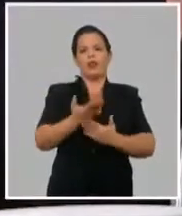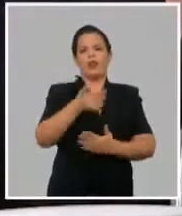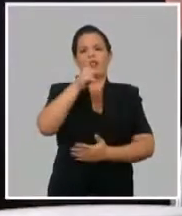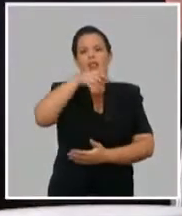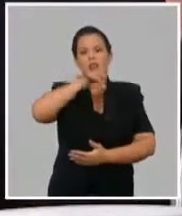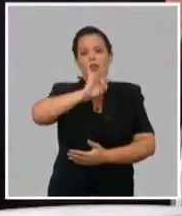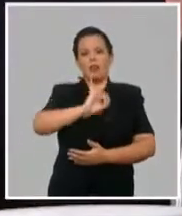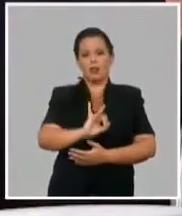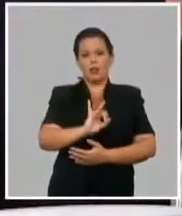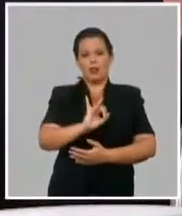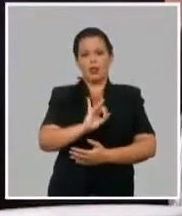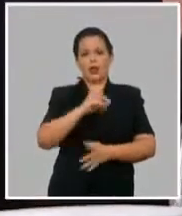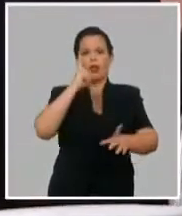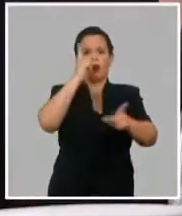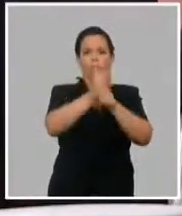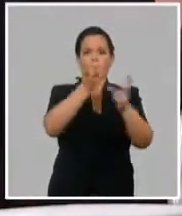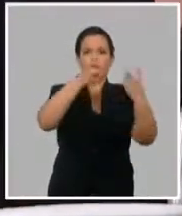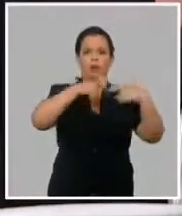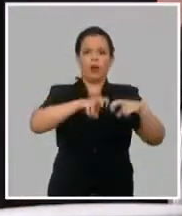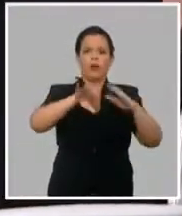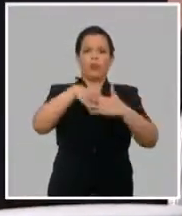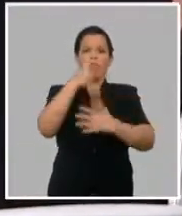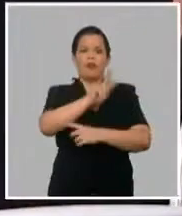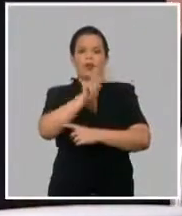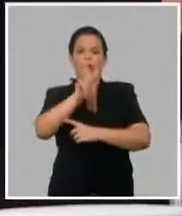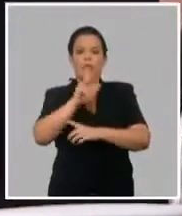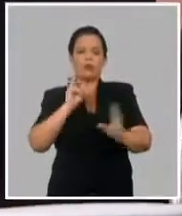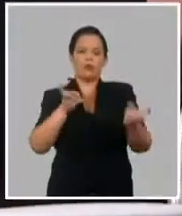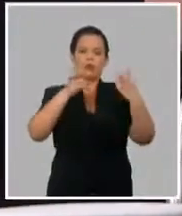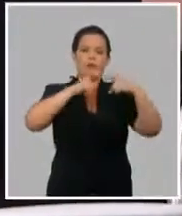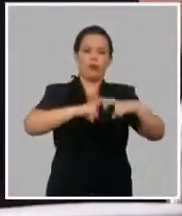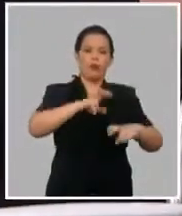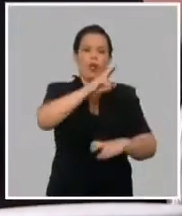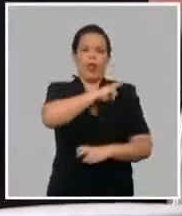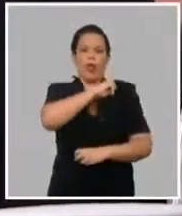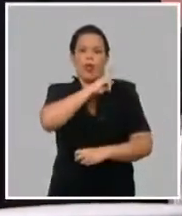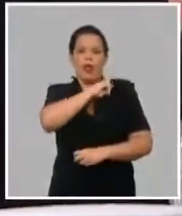como su fin a el 22 ellos se encuentran funcionarios de seguridad